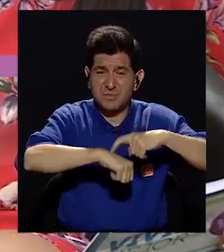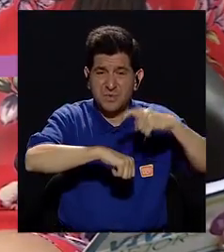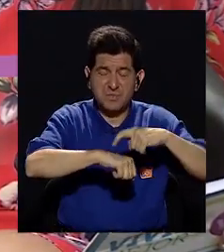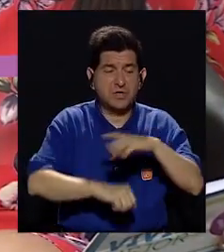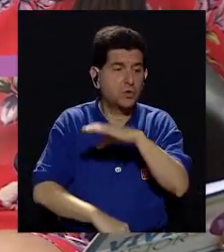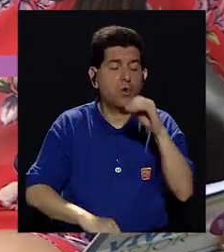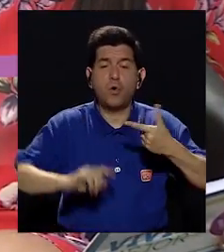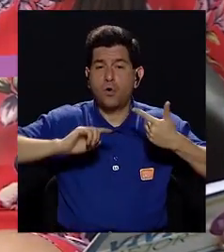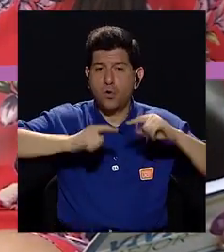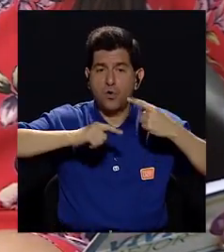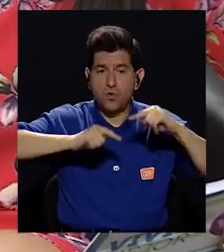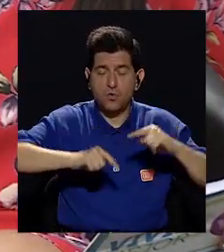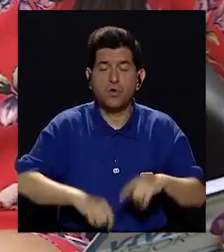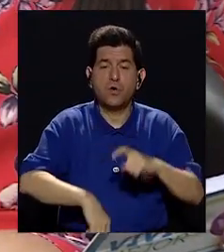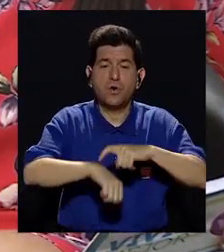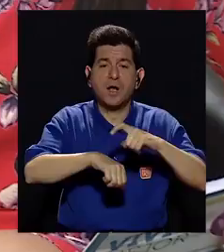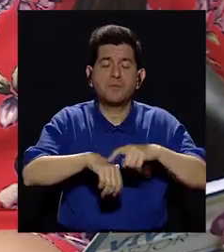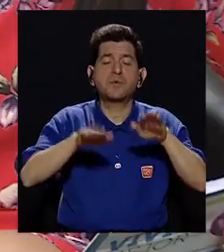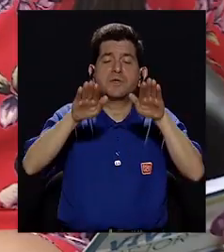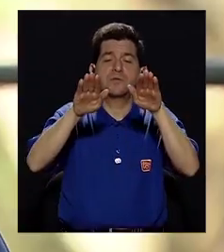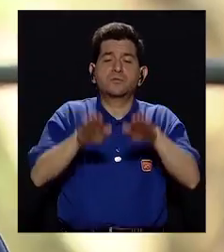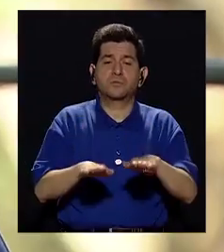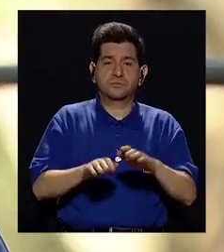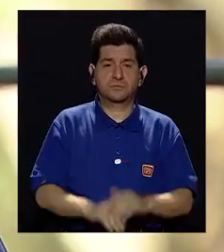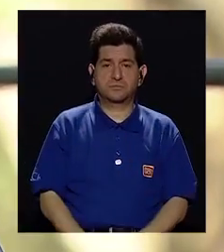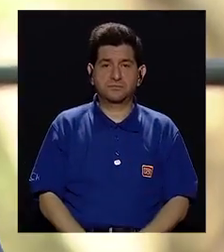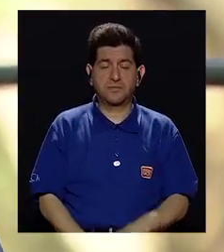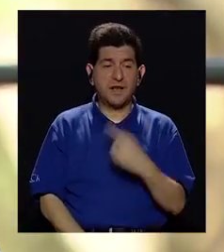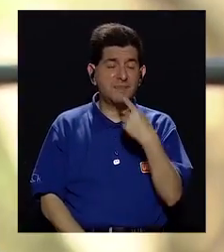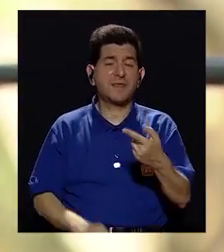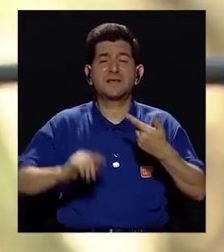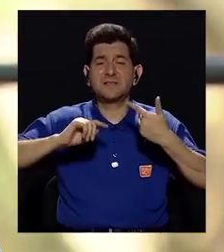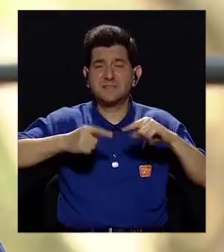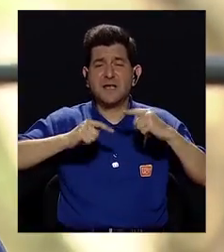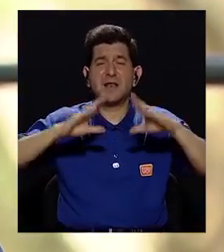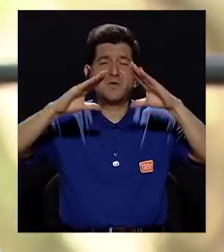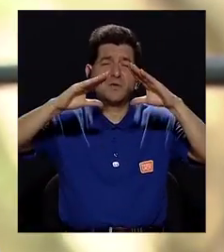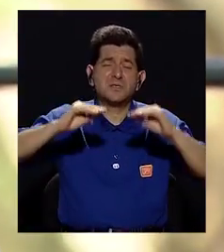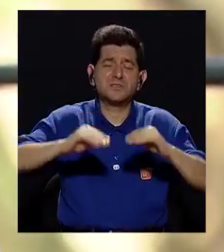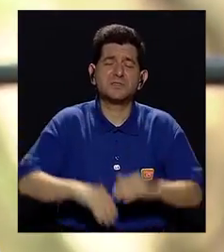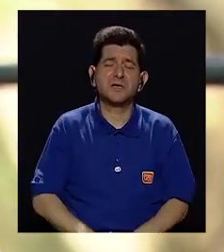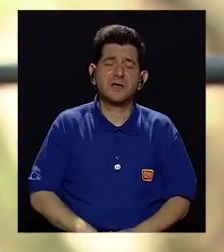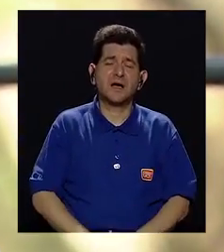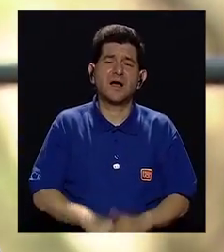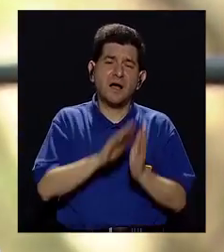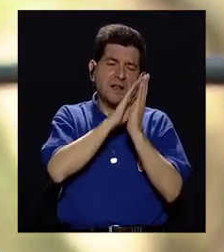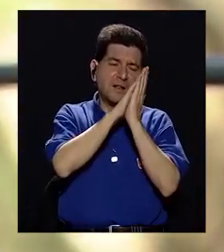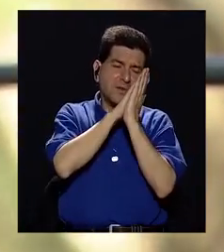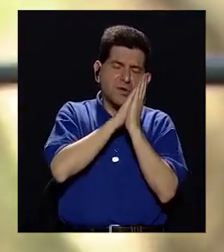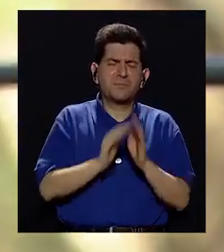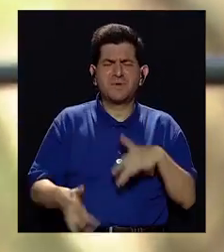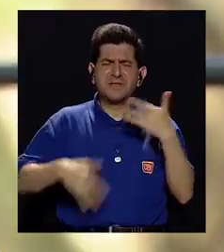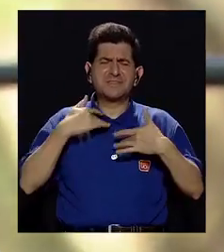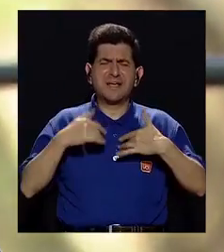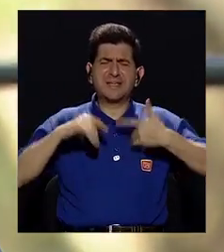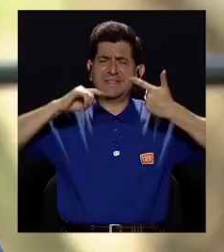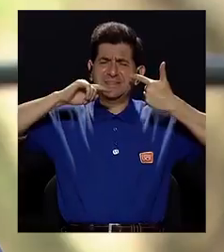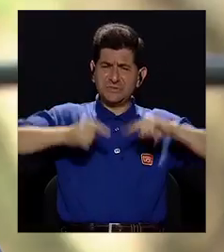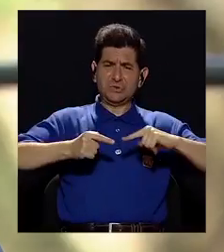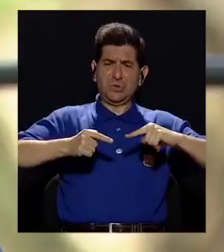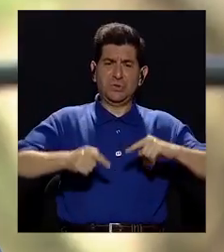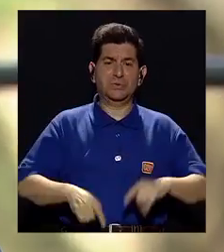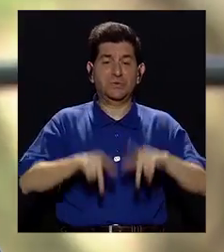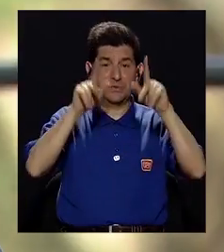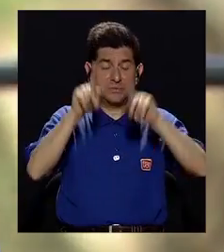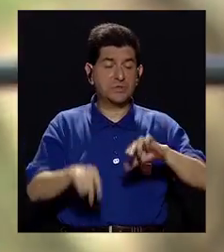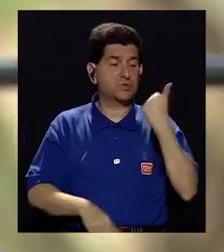refieren que también tienen dolor en el descanso. Entonces dice que les duele en la noche, están dormidos y los despierta el dolor. Y